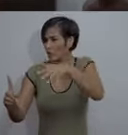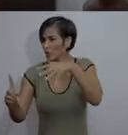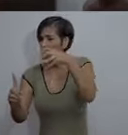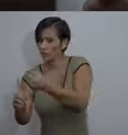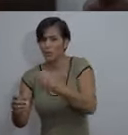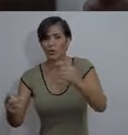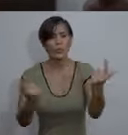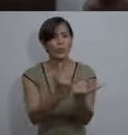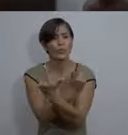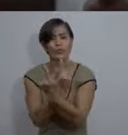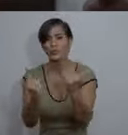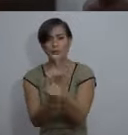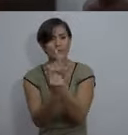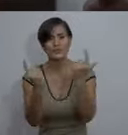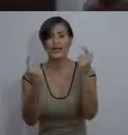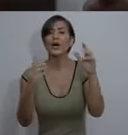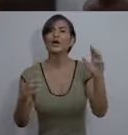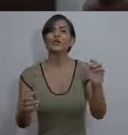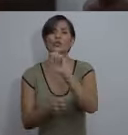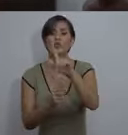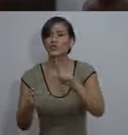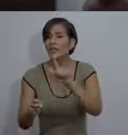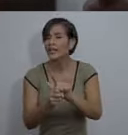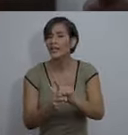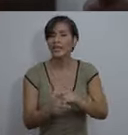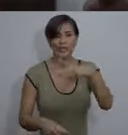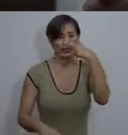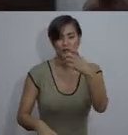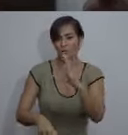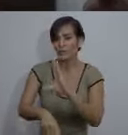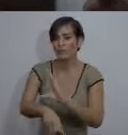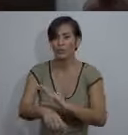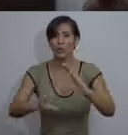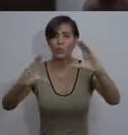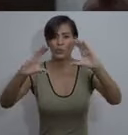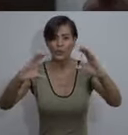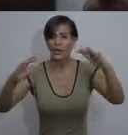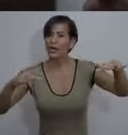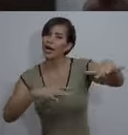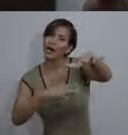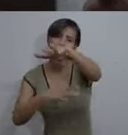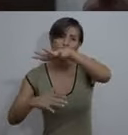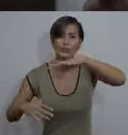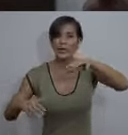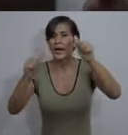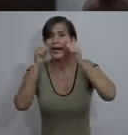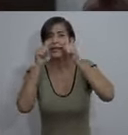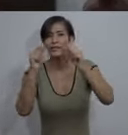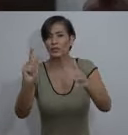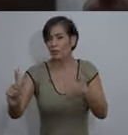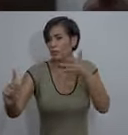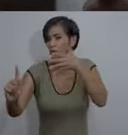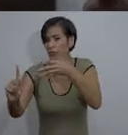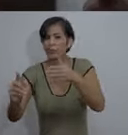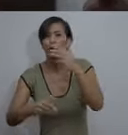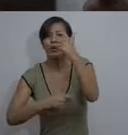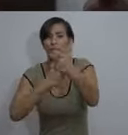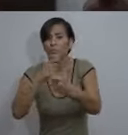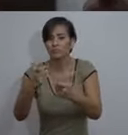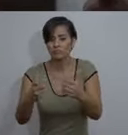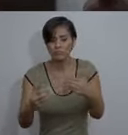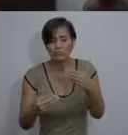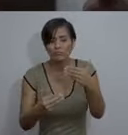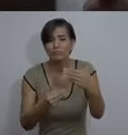nueva convivencia social responsable y solidaria que nos permita proteger la vida de la población y atender los retos económicos que se